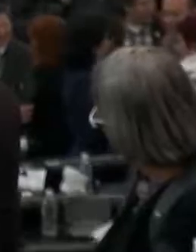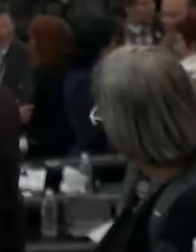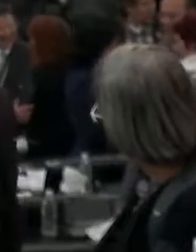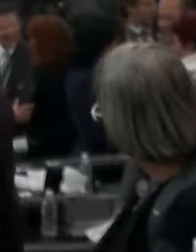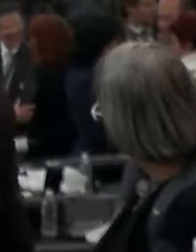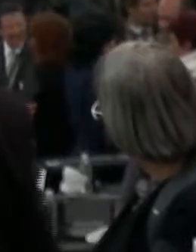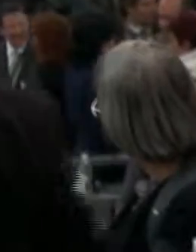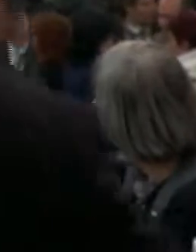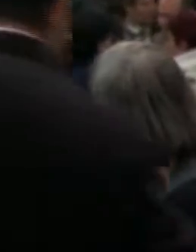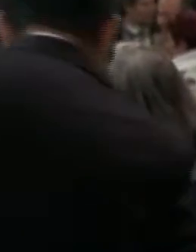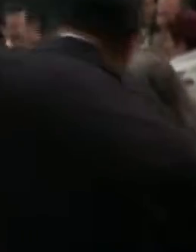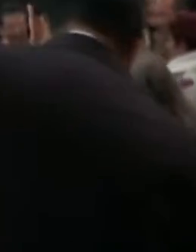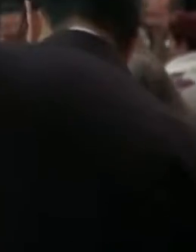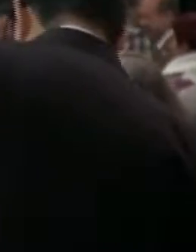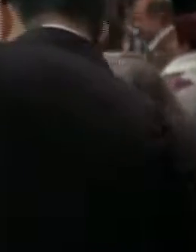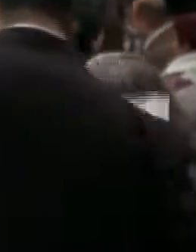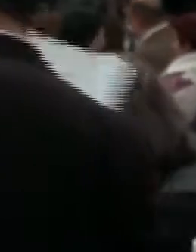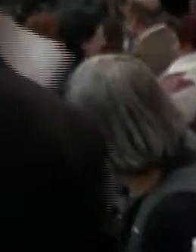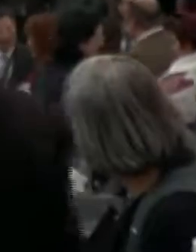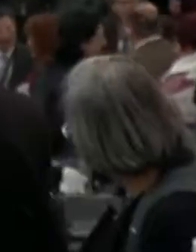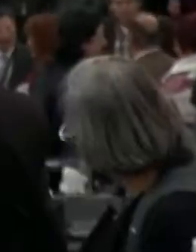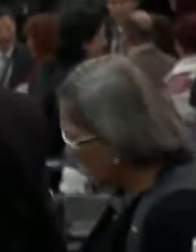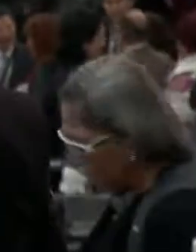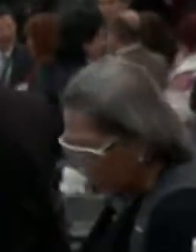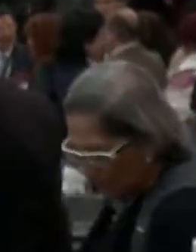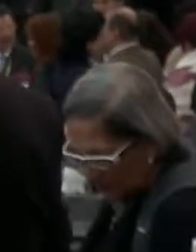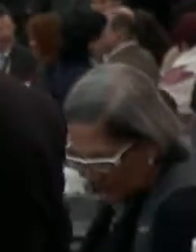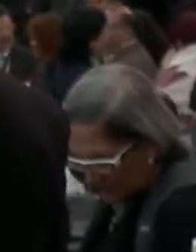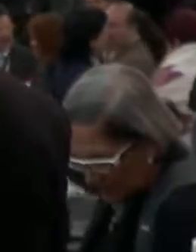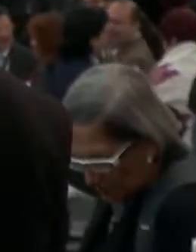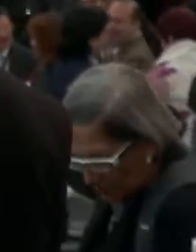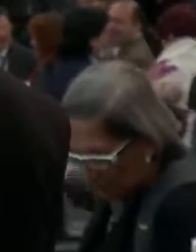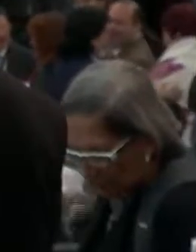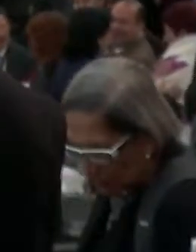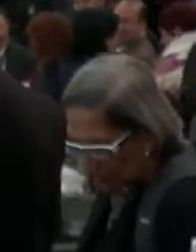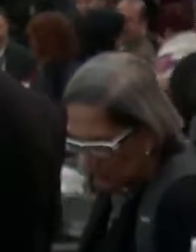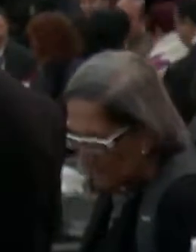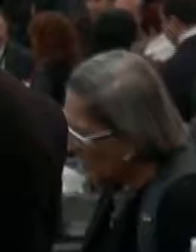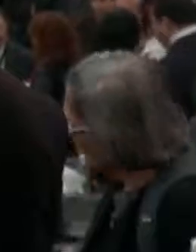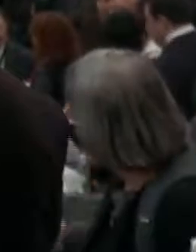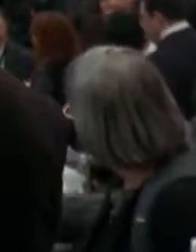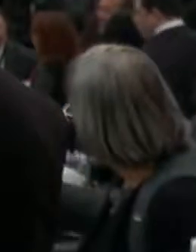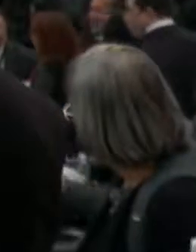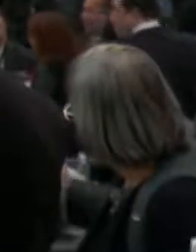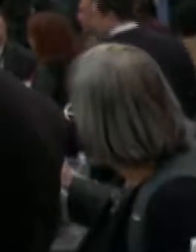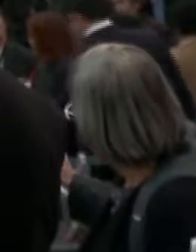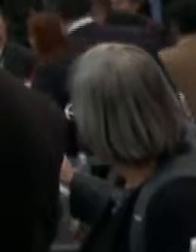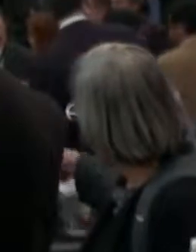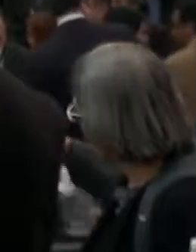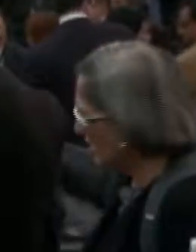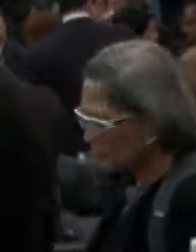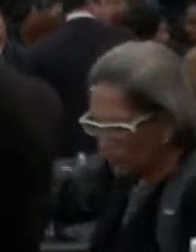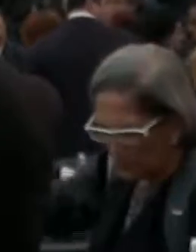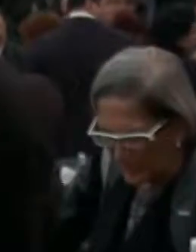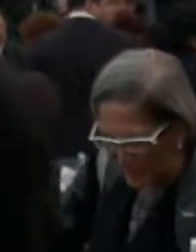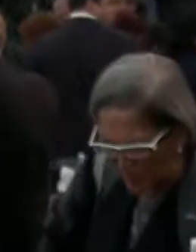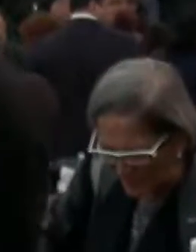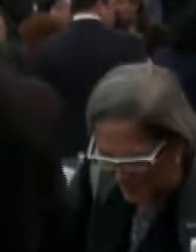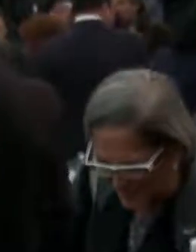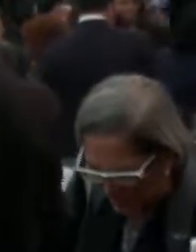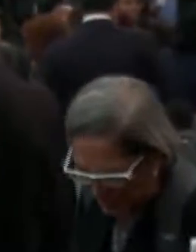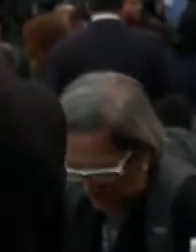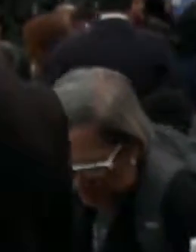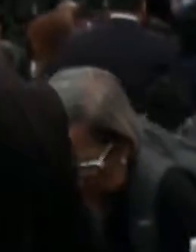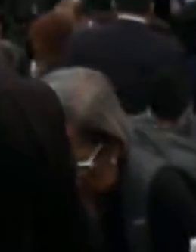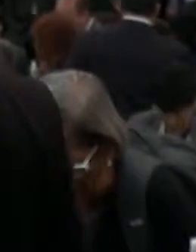el cual habla sobre la democracia participativa. Hasta este momento, como bien le